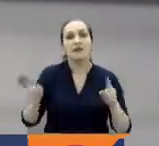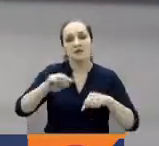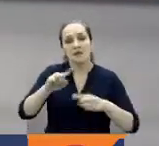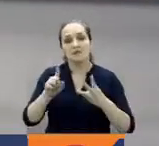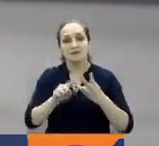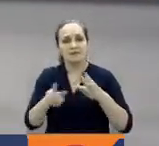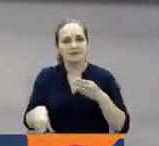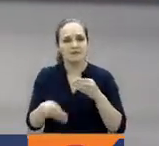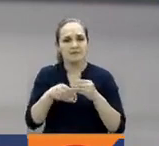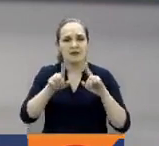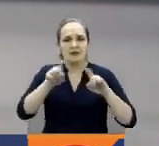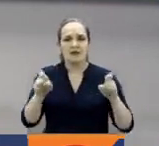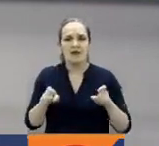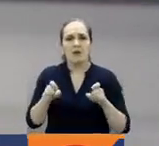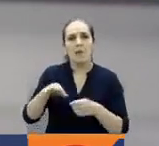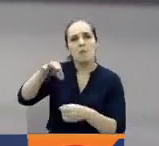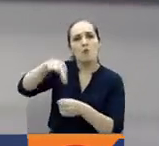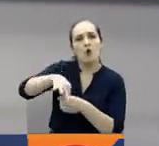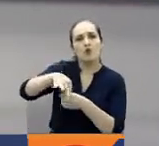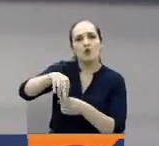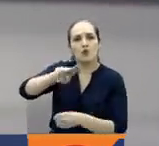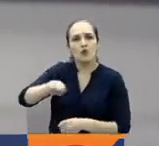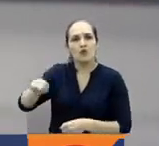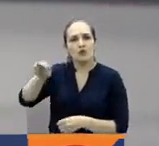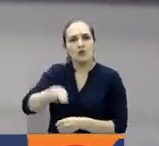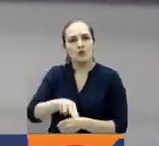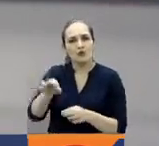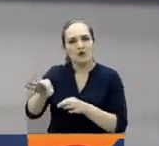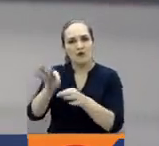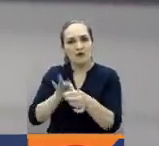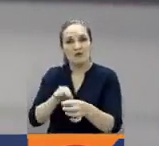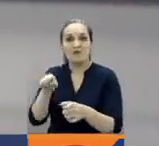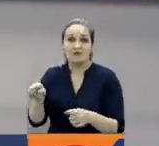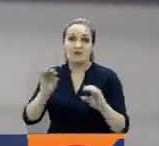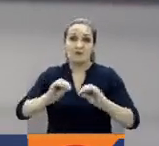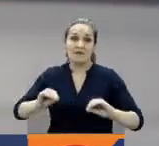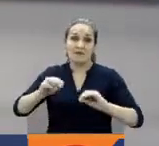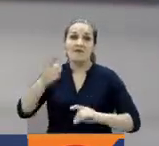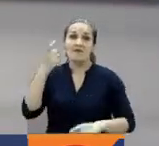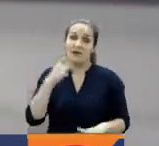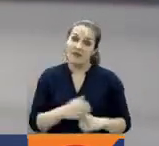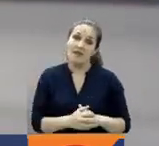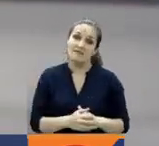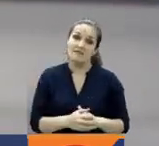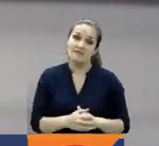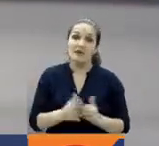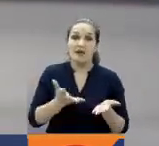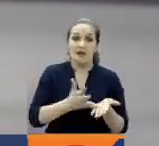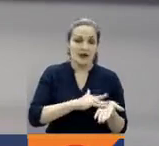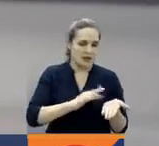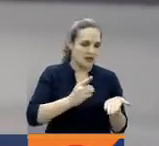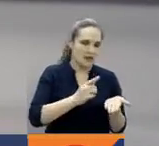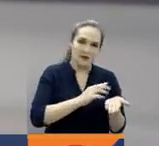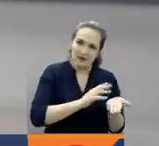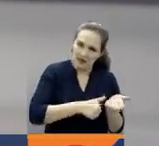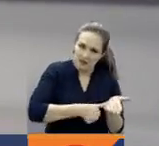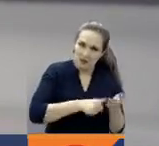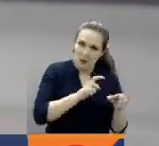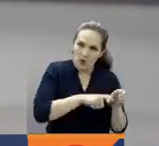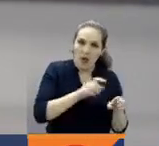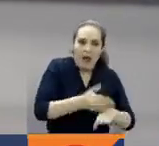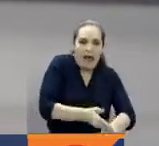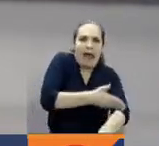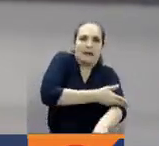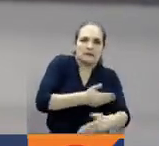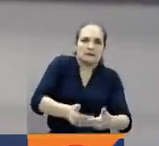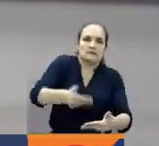añadir es el tema de los votos nulos, ¿no? En esto, con relación a lo de la pedagogía, creo que faltó por parte de la registraduría o desde antes, no